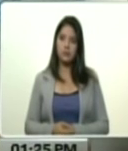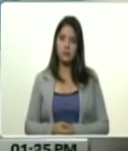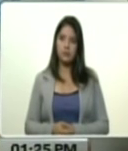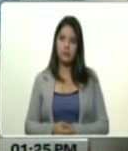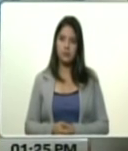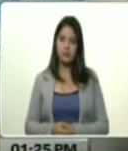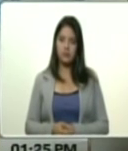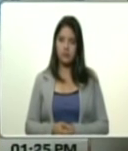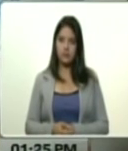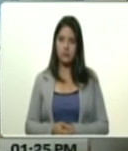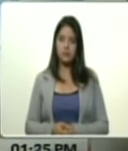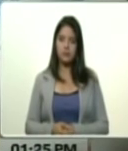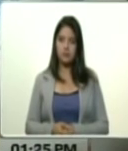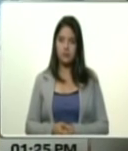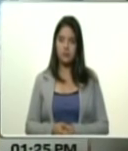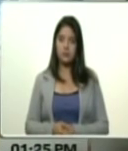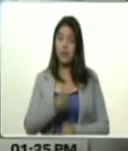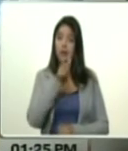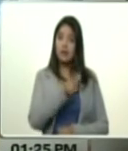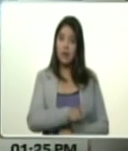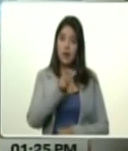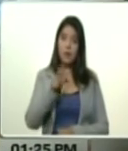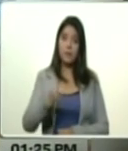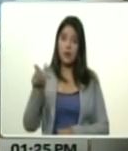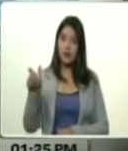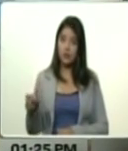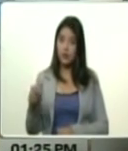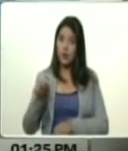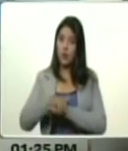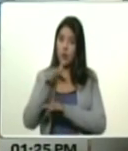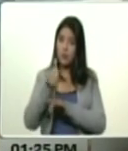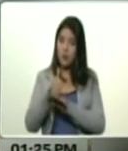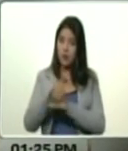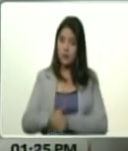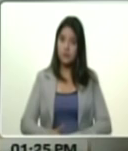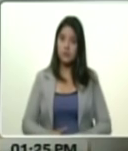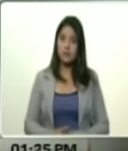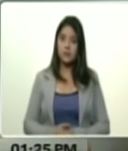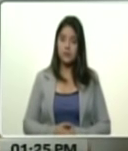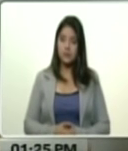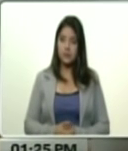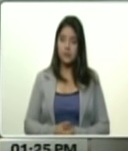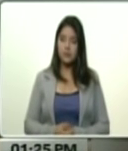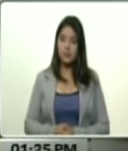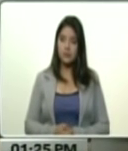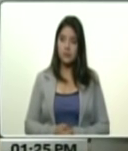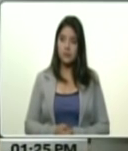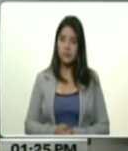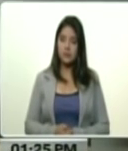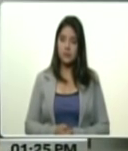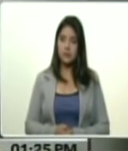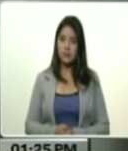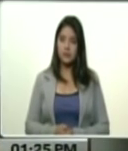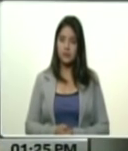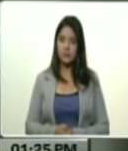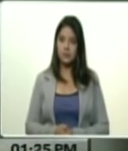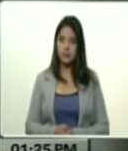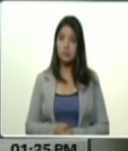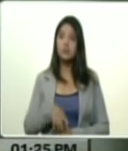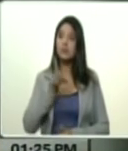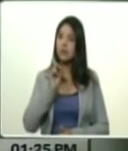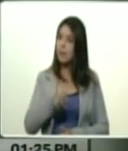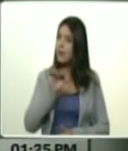en el área de los sucesos de las personas vinculantes. También tenemos de las